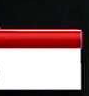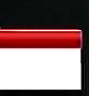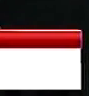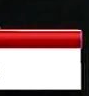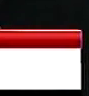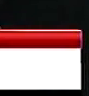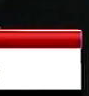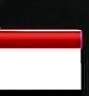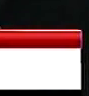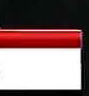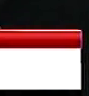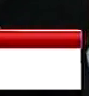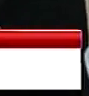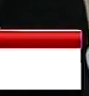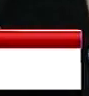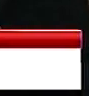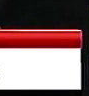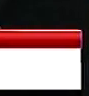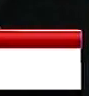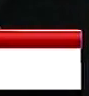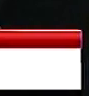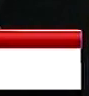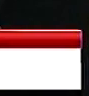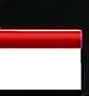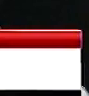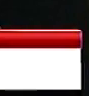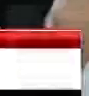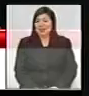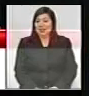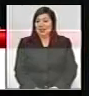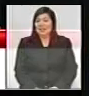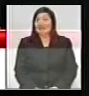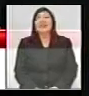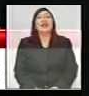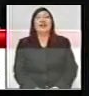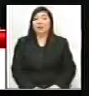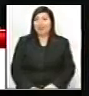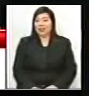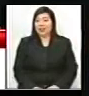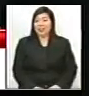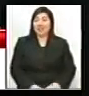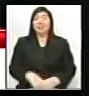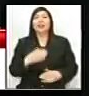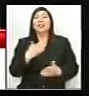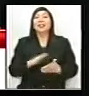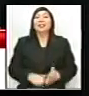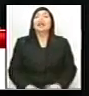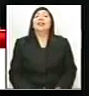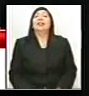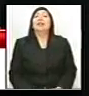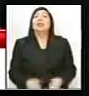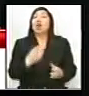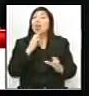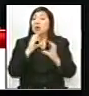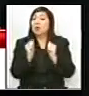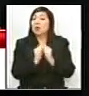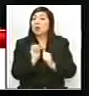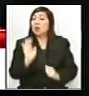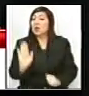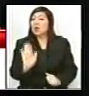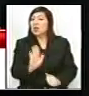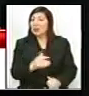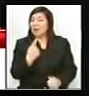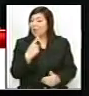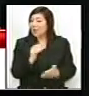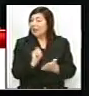su ejecución. Ya se ha visto ayer la posición de JICA, yo también fui ayer en la tarde a conversar con ellos